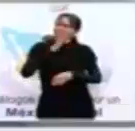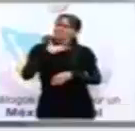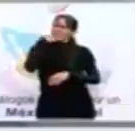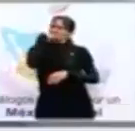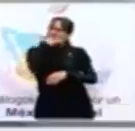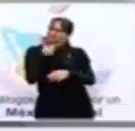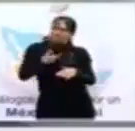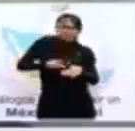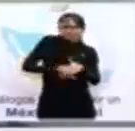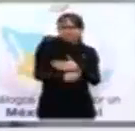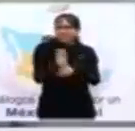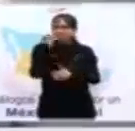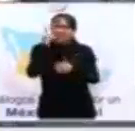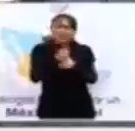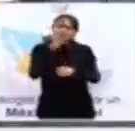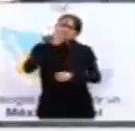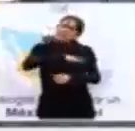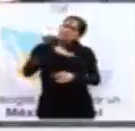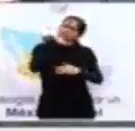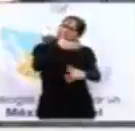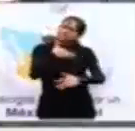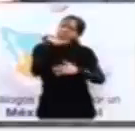el sector agropecuario.